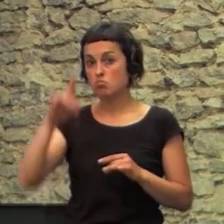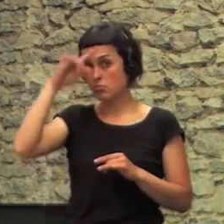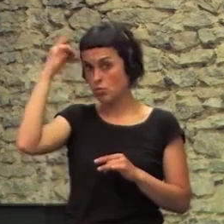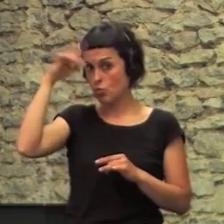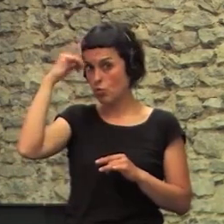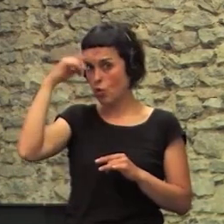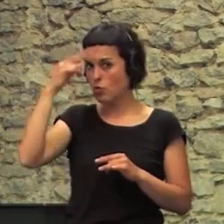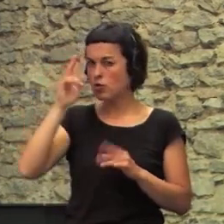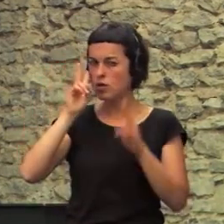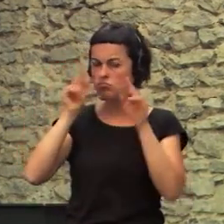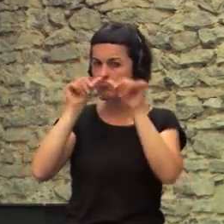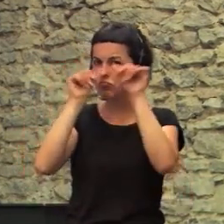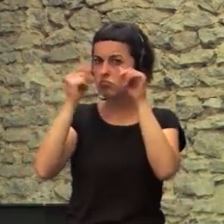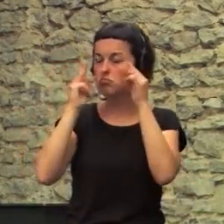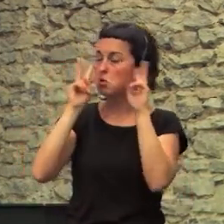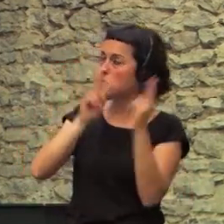muy gráfica, para mí muy bonita,